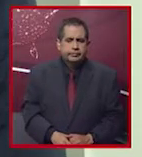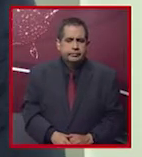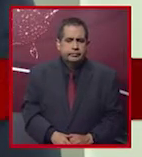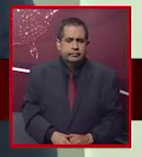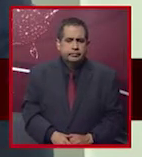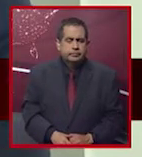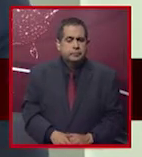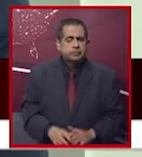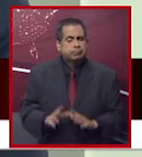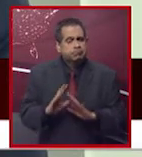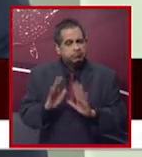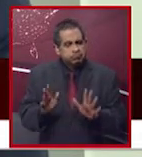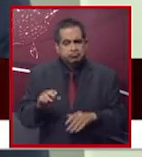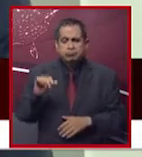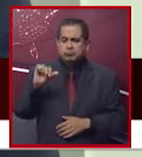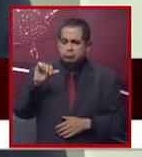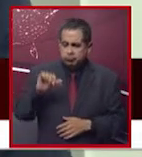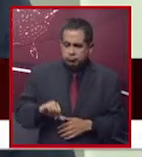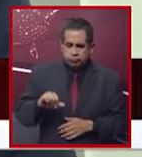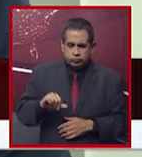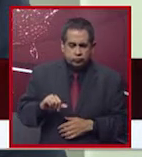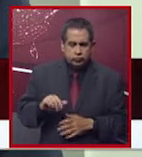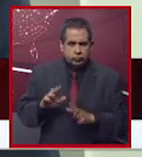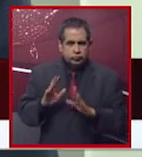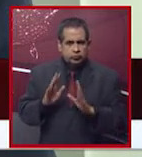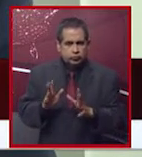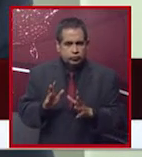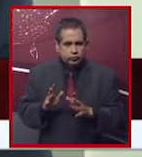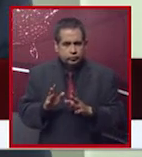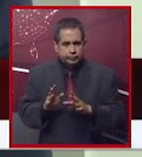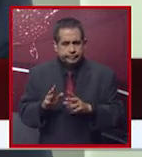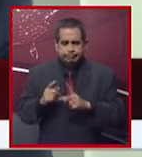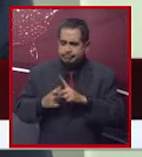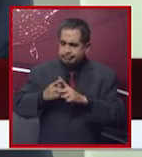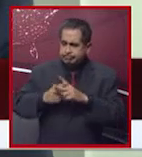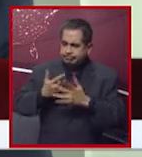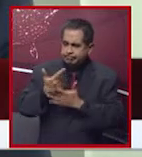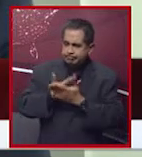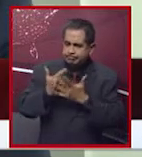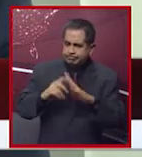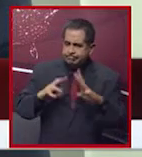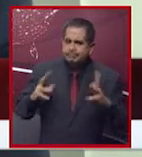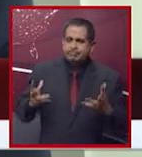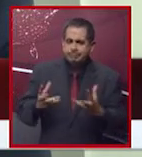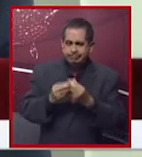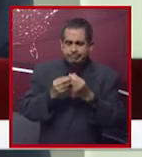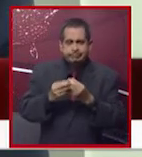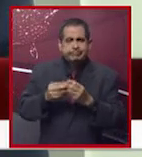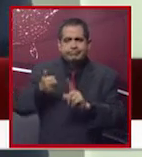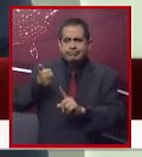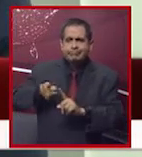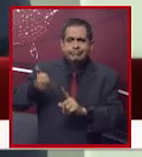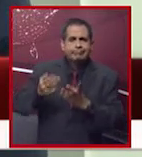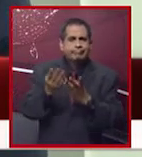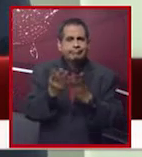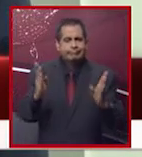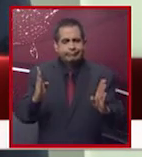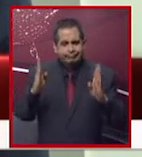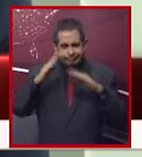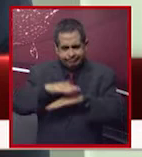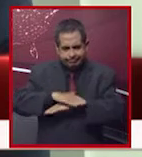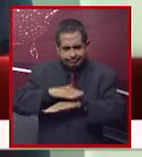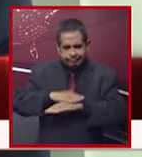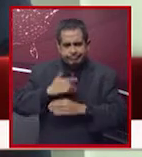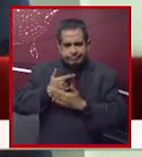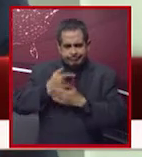Bueno, hoy están haciéndose las sumas de los resultados de las casillas. Una